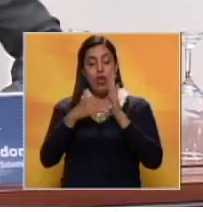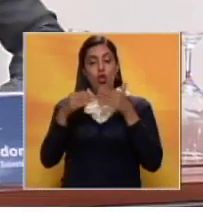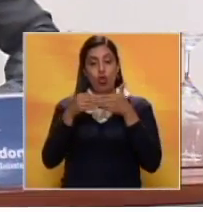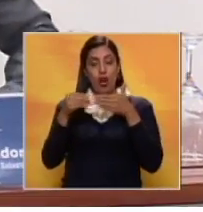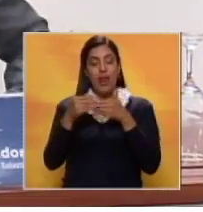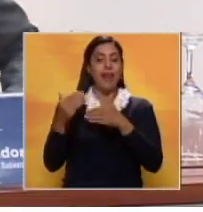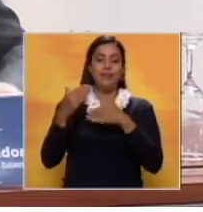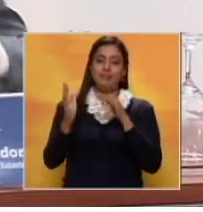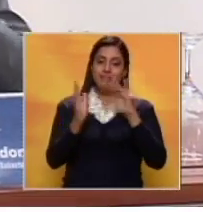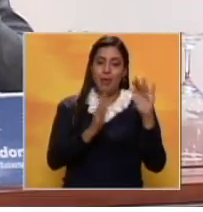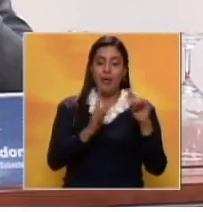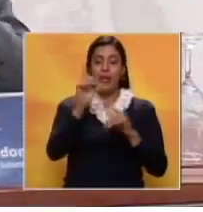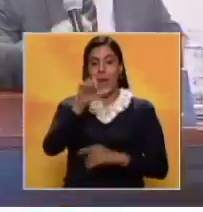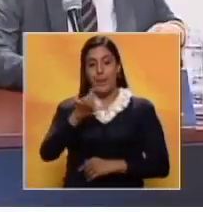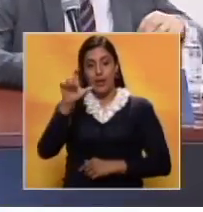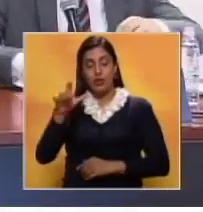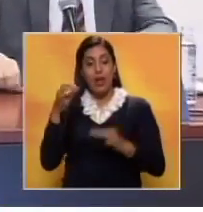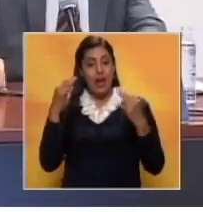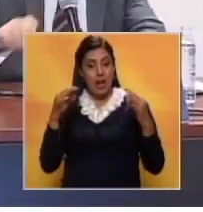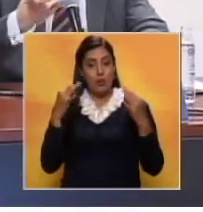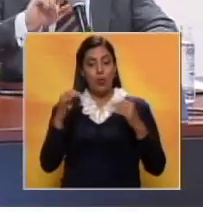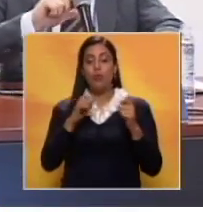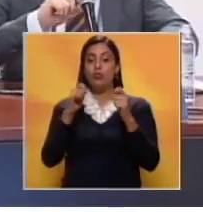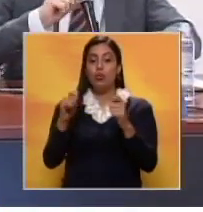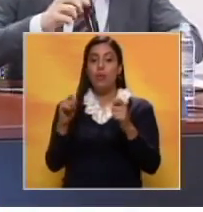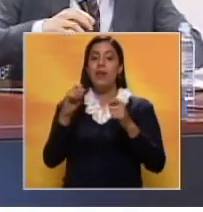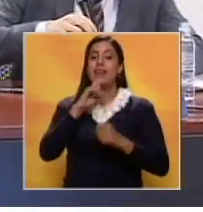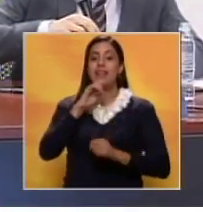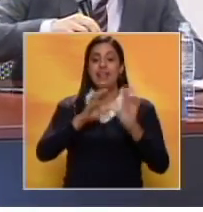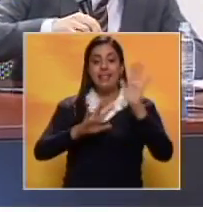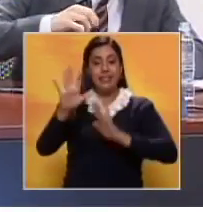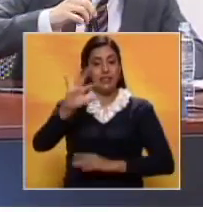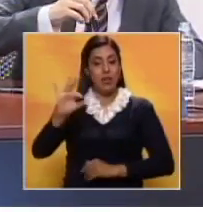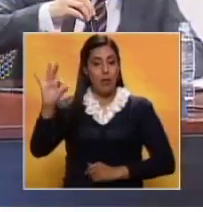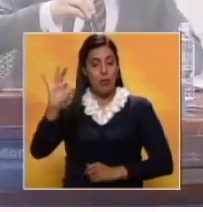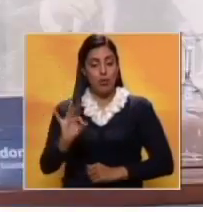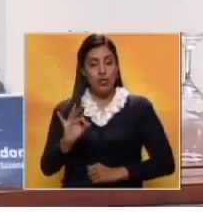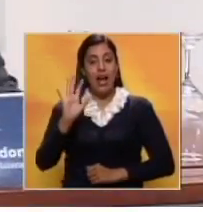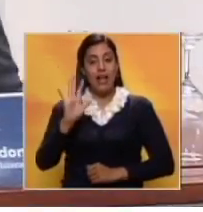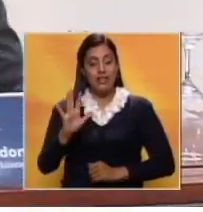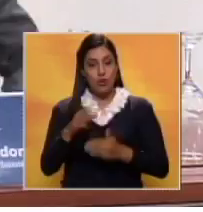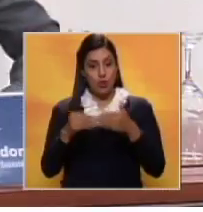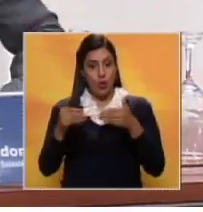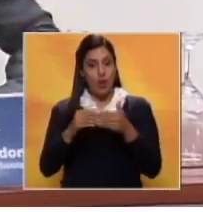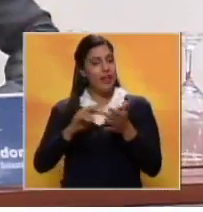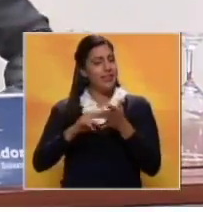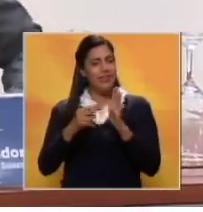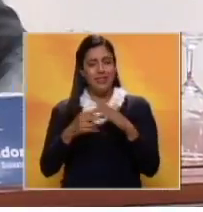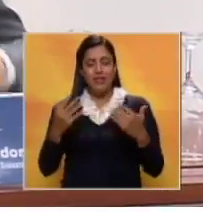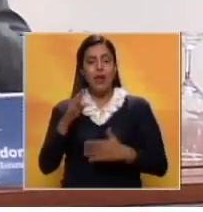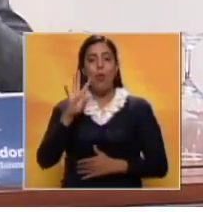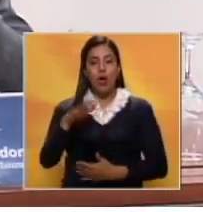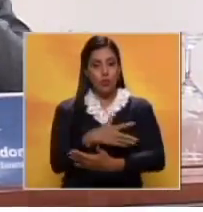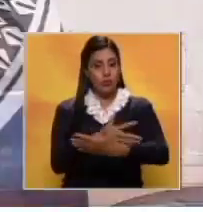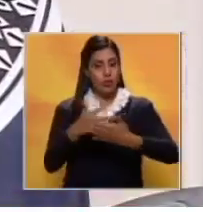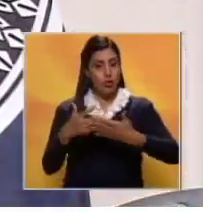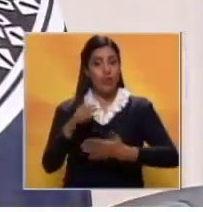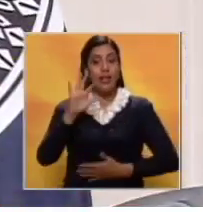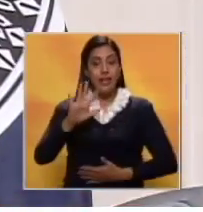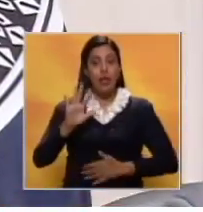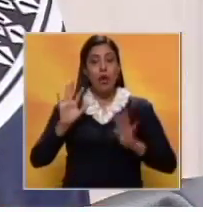$25.716.000, mientras que a las personas naturales se les asignó el 15% restante de las divisas, lo que equivale a